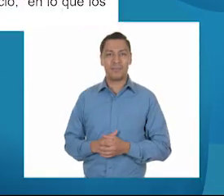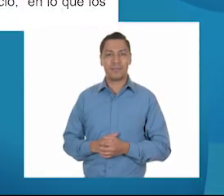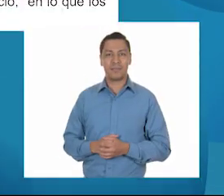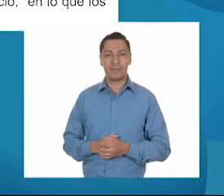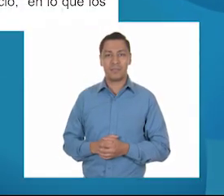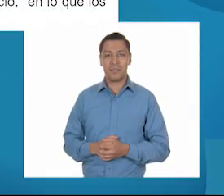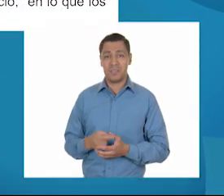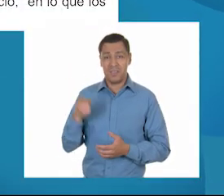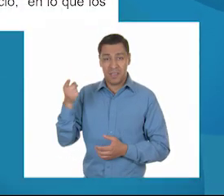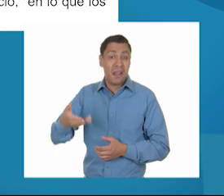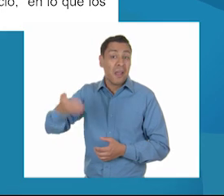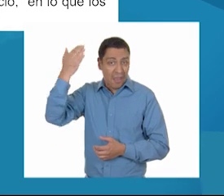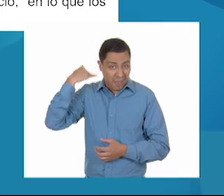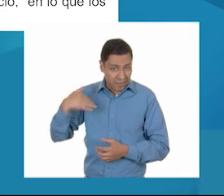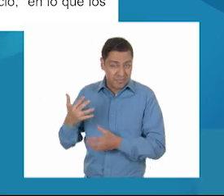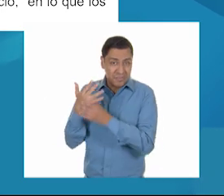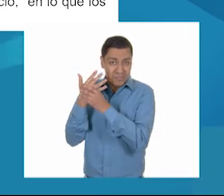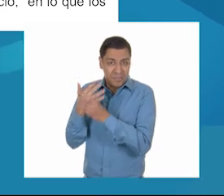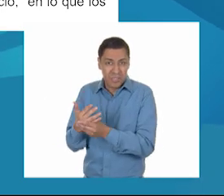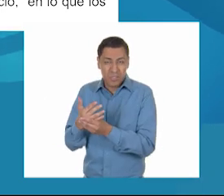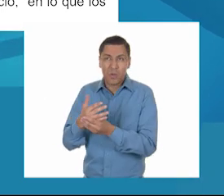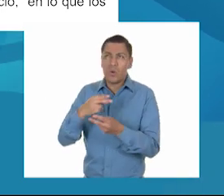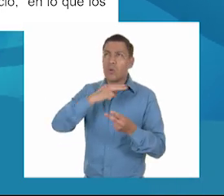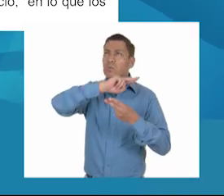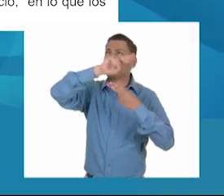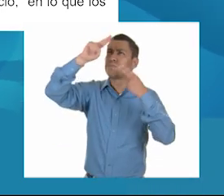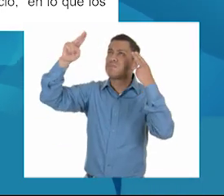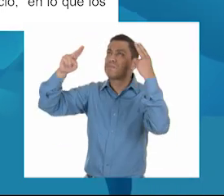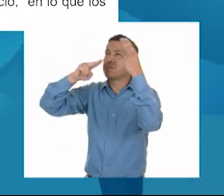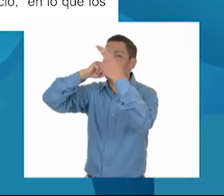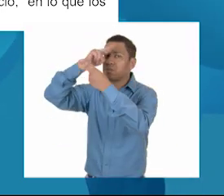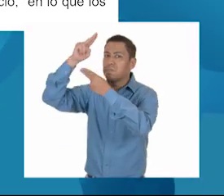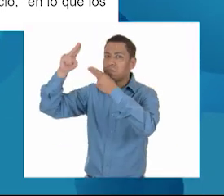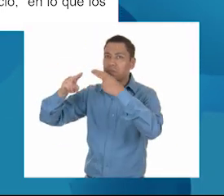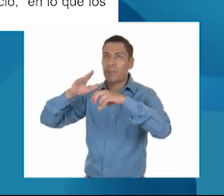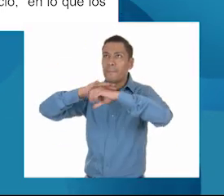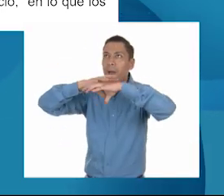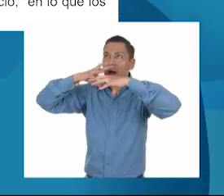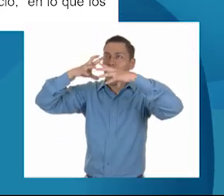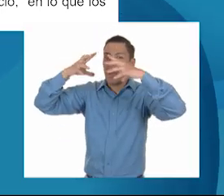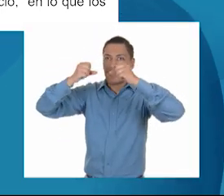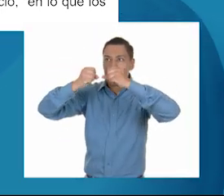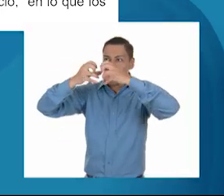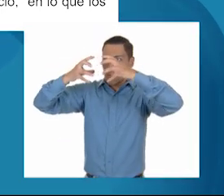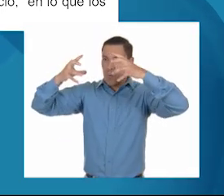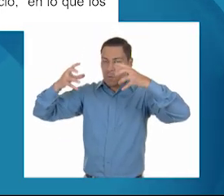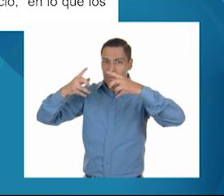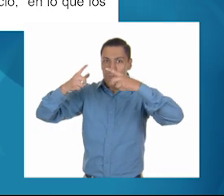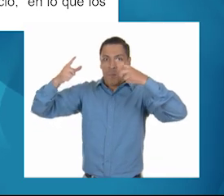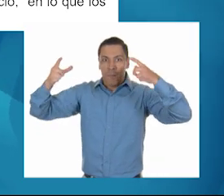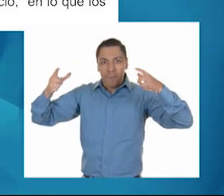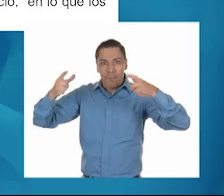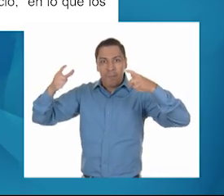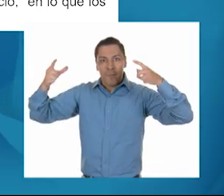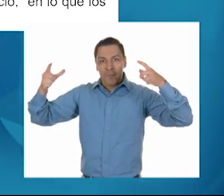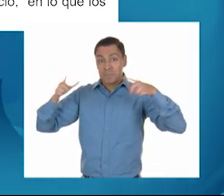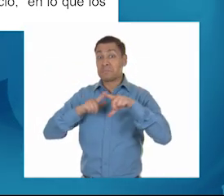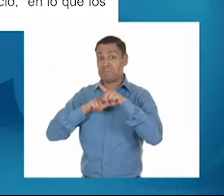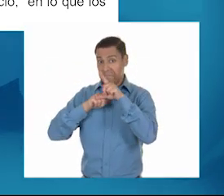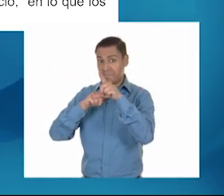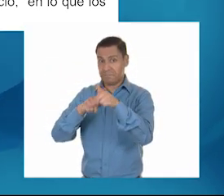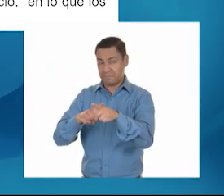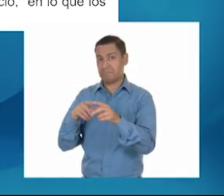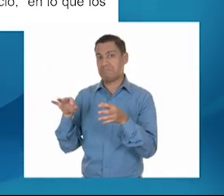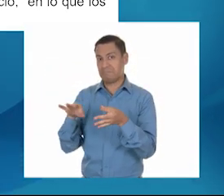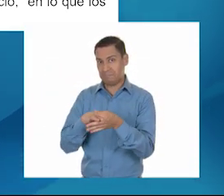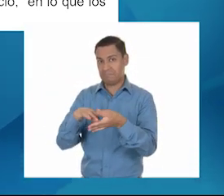Comentó que nuestro universo parece expandirse constantemente. Entonces, no se podría